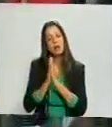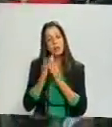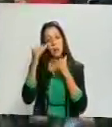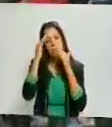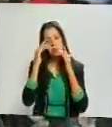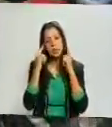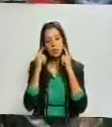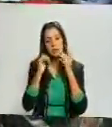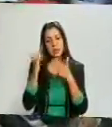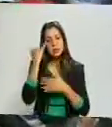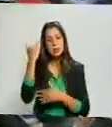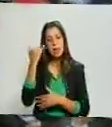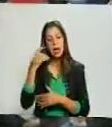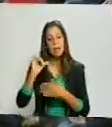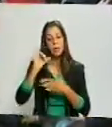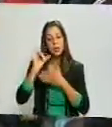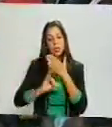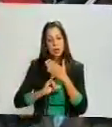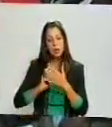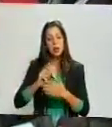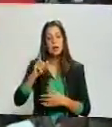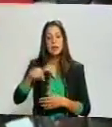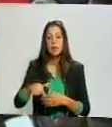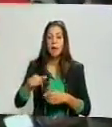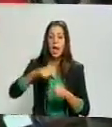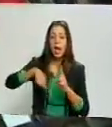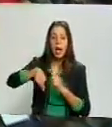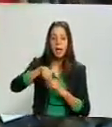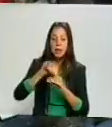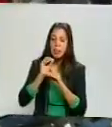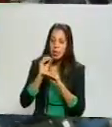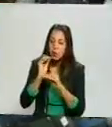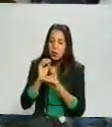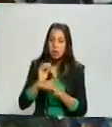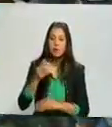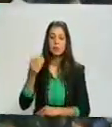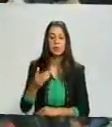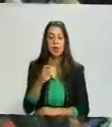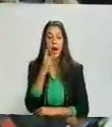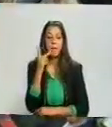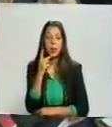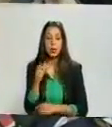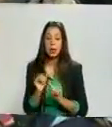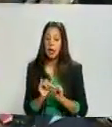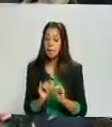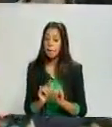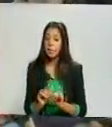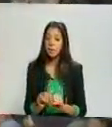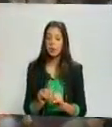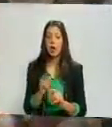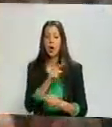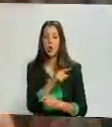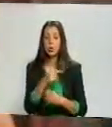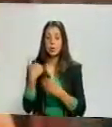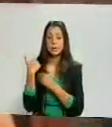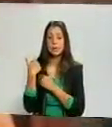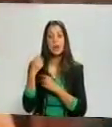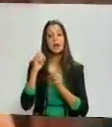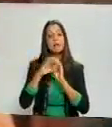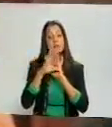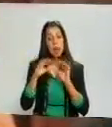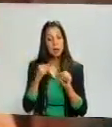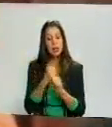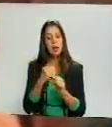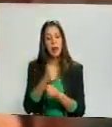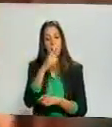eso, además de lo del ambiente, y que se continúe con esa política que usted ha llevado de manera acertada, y nuestro presidente